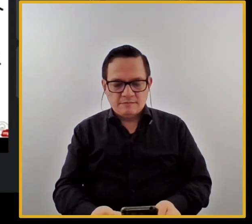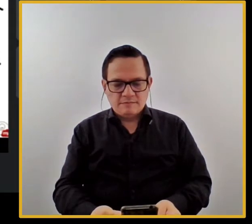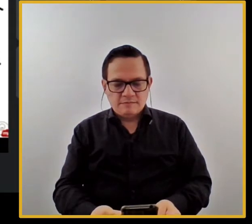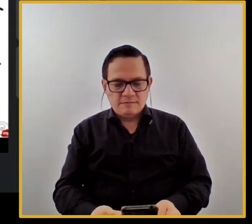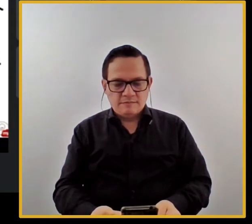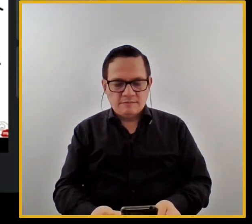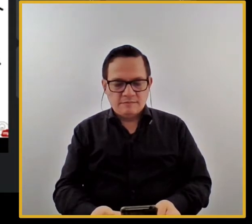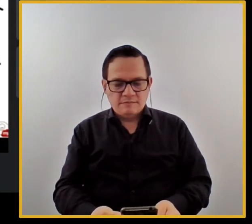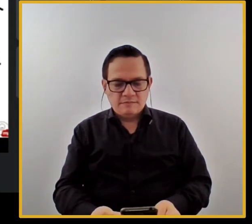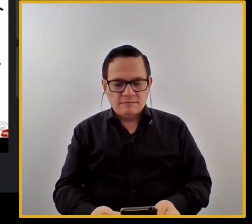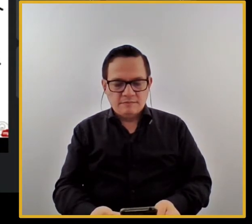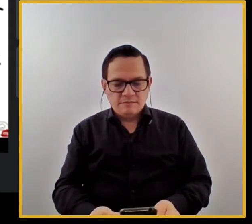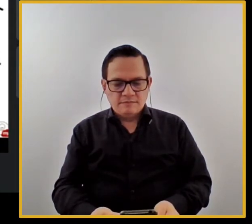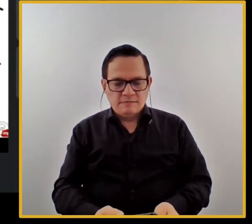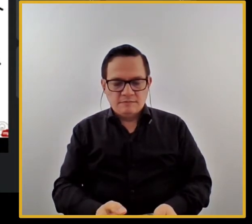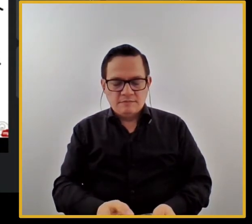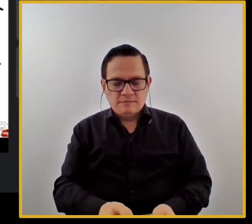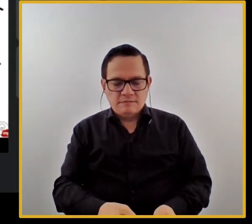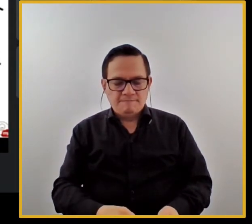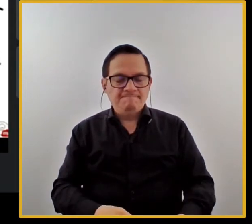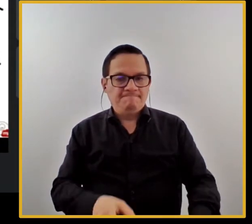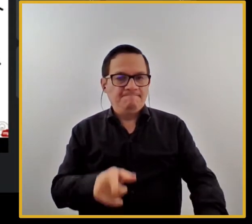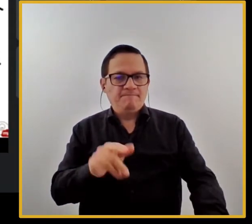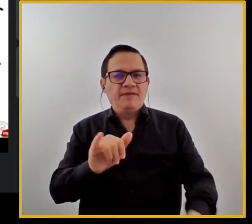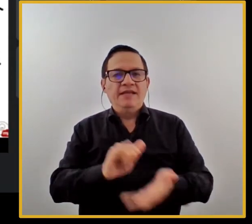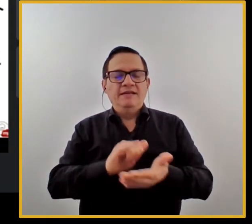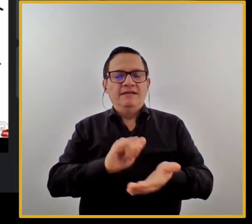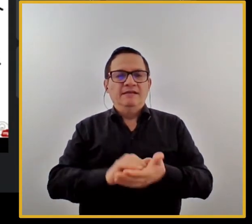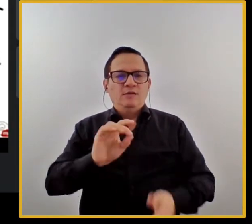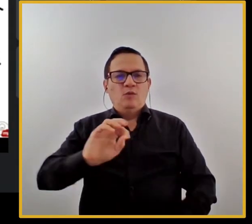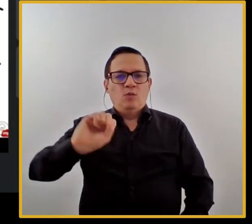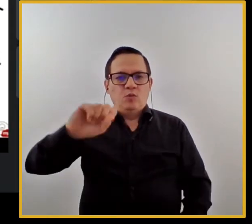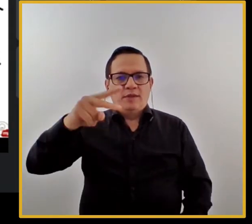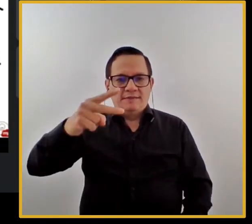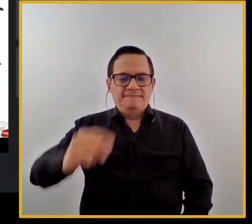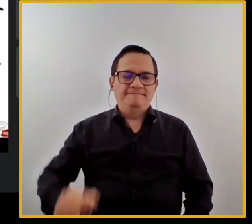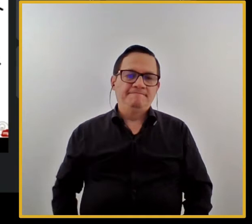Aquí tenemos u al cuadrado, ¿no? X a la 3